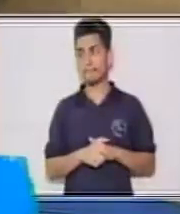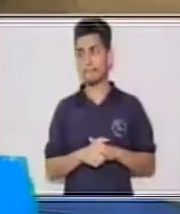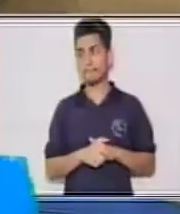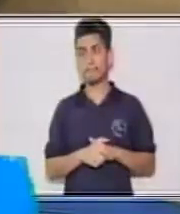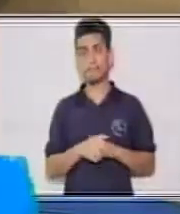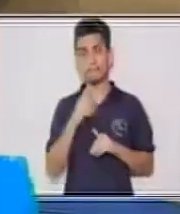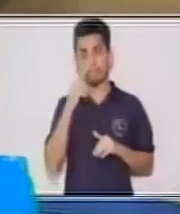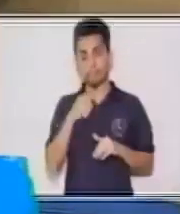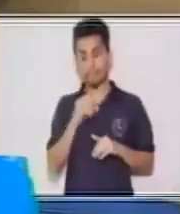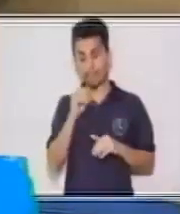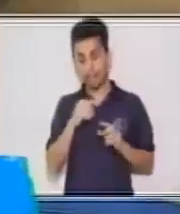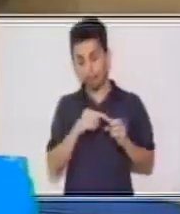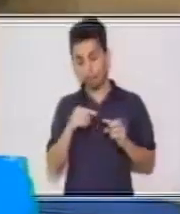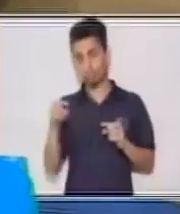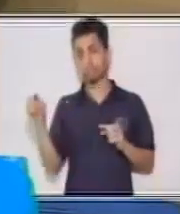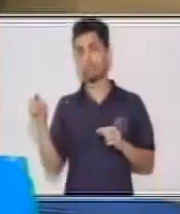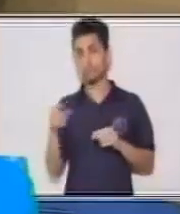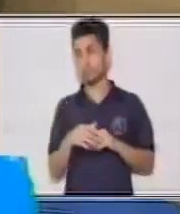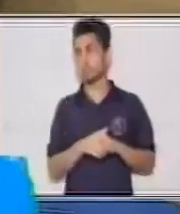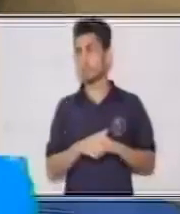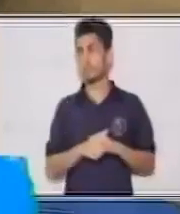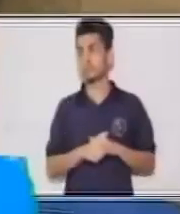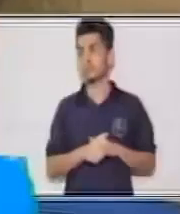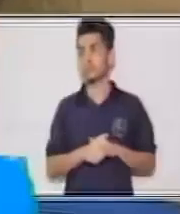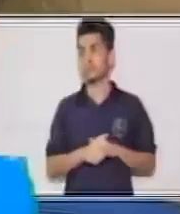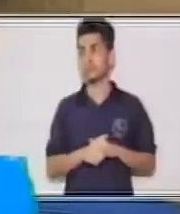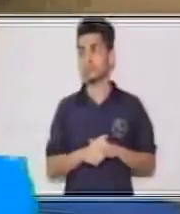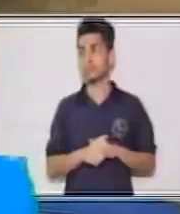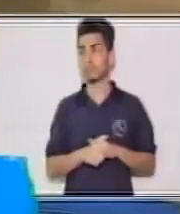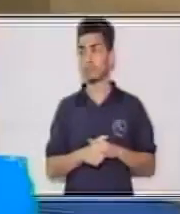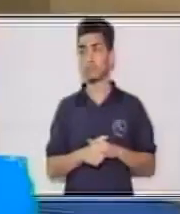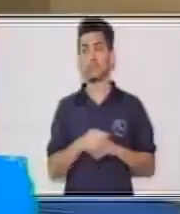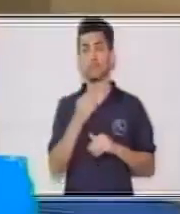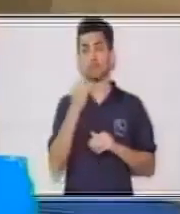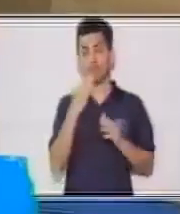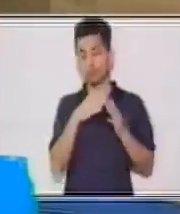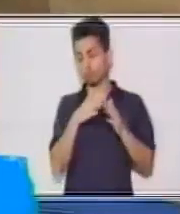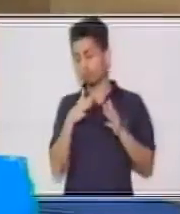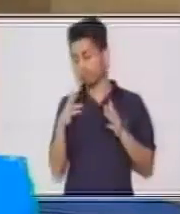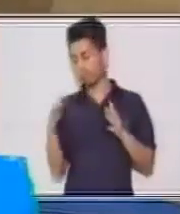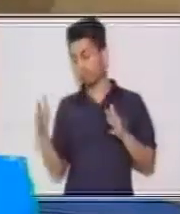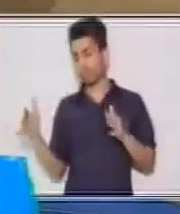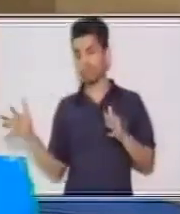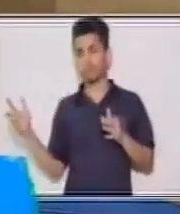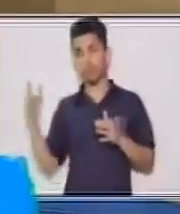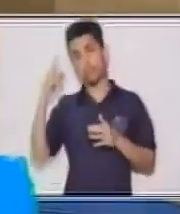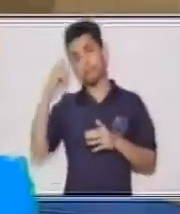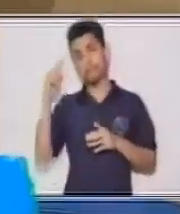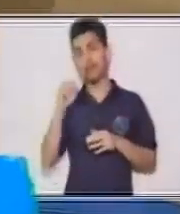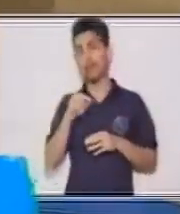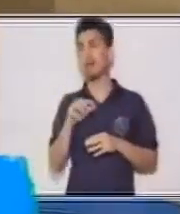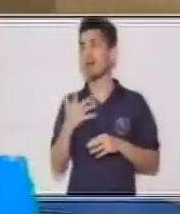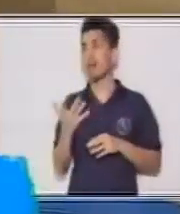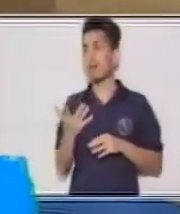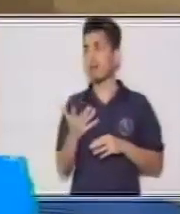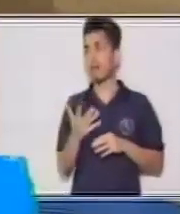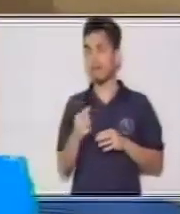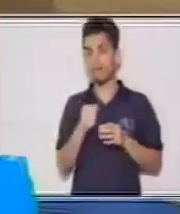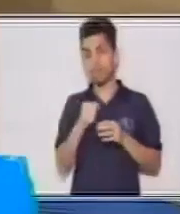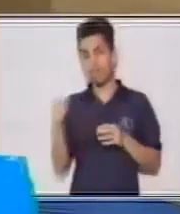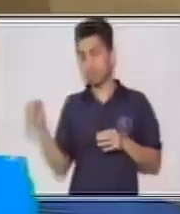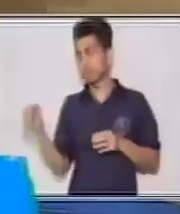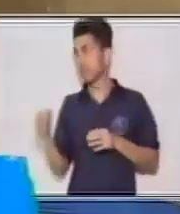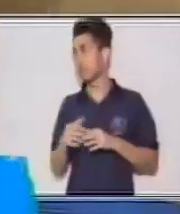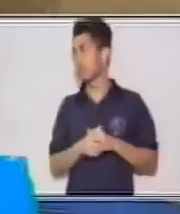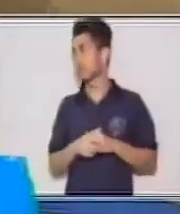Aquí recuérdense que les dije que este es el origen, aquí es cero, y enumeran para en este caso, para la derecha, y